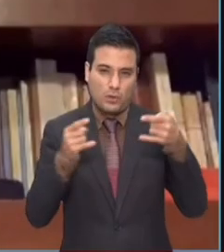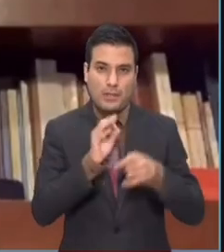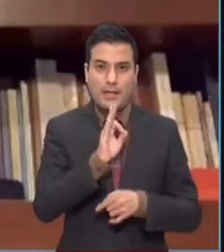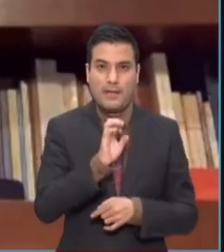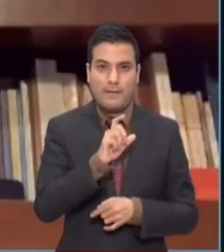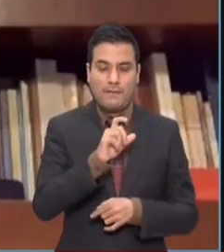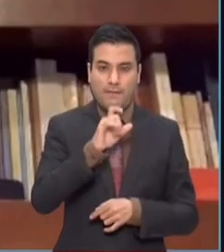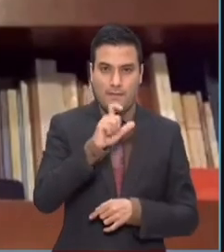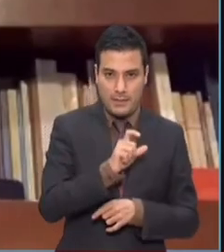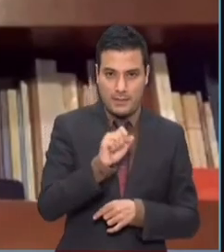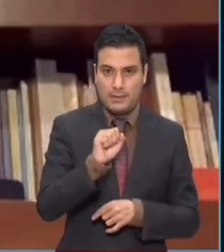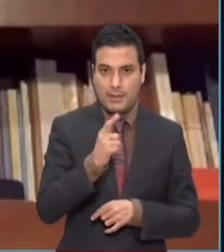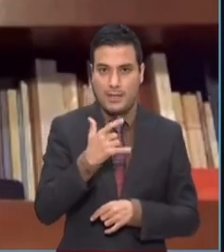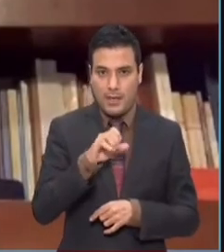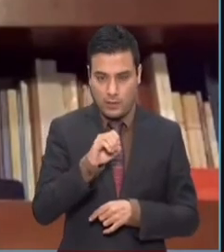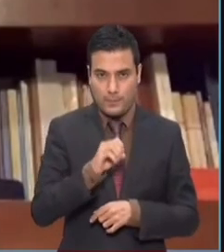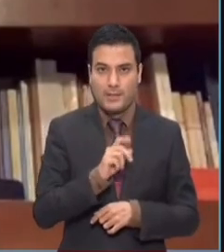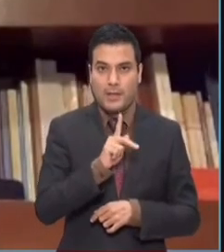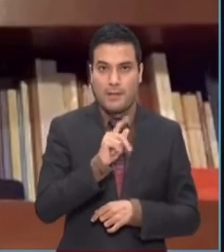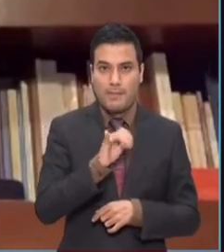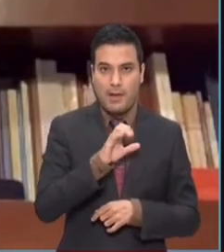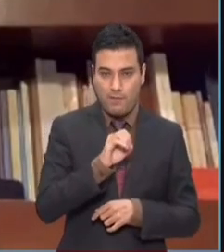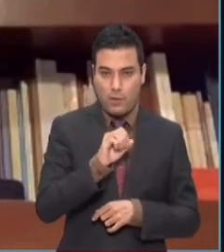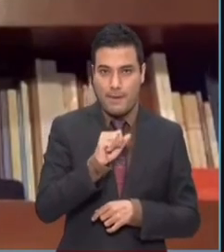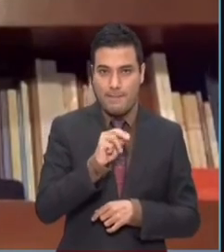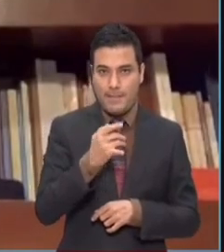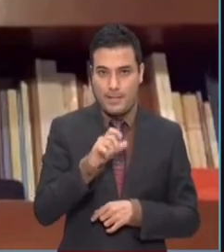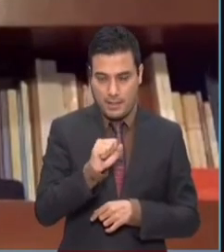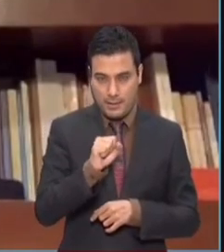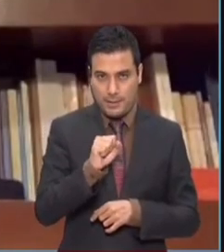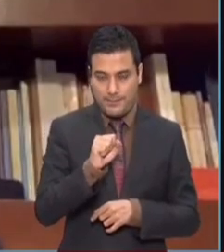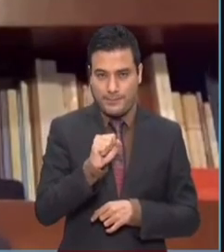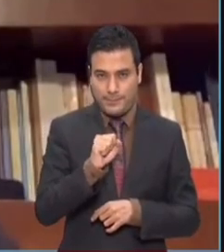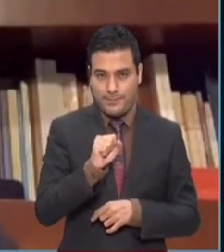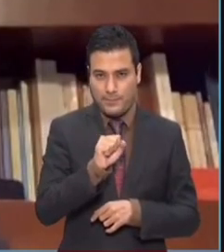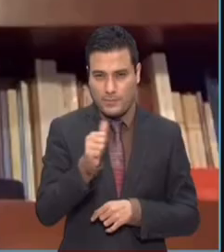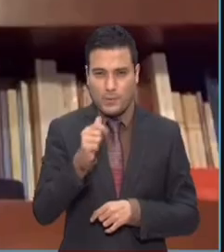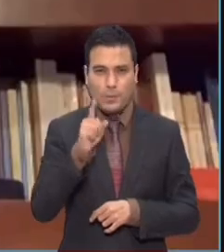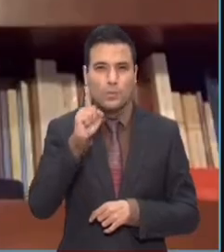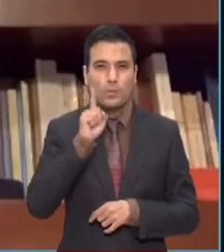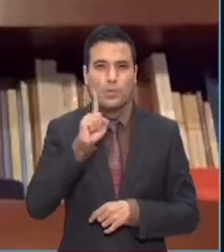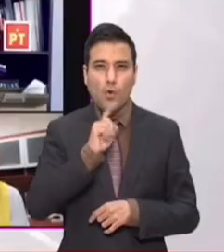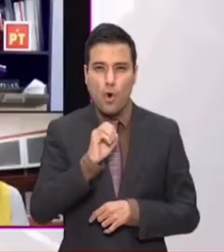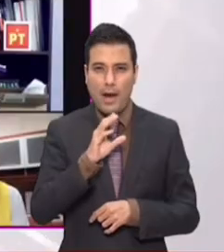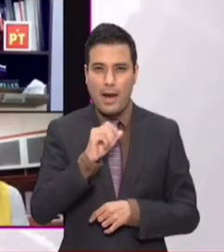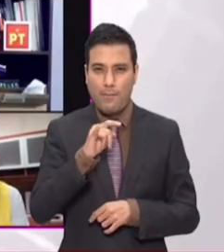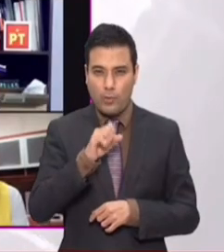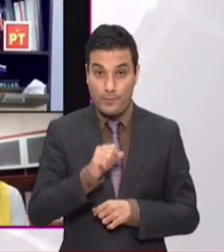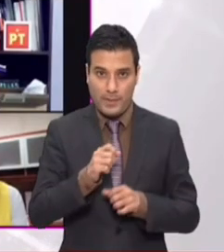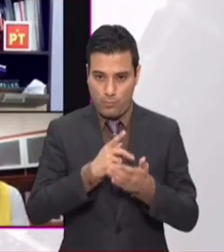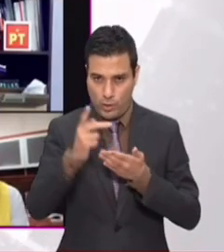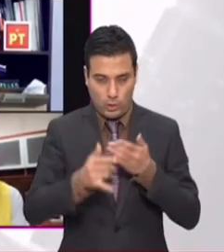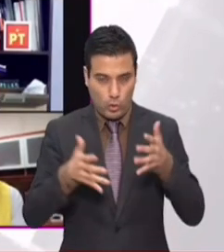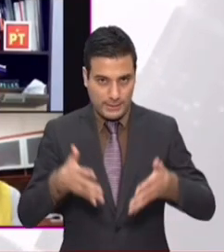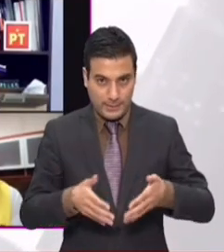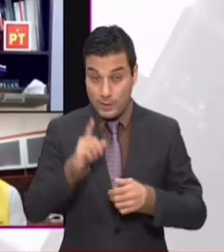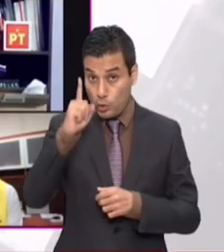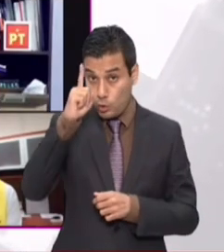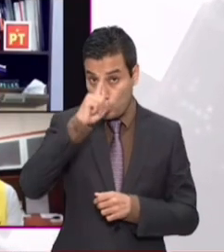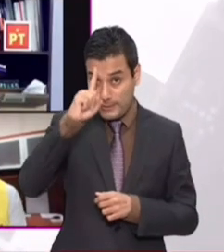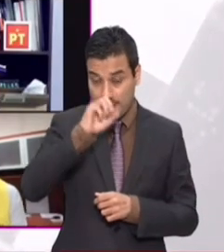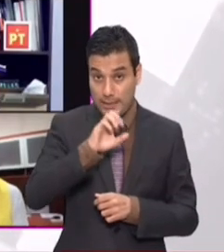Félix Salgado Macedonio, Pablo Amílcar Sandoval y Adela Román Ocampo, como viene en el proyecto. Consejera Norma de la